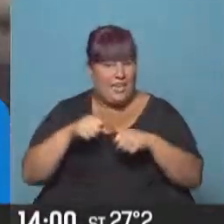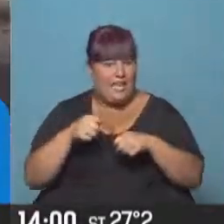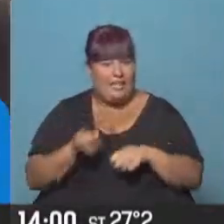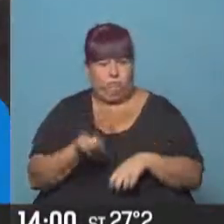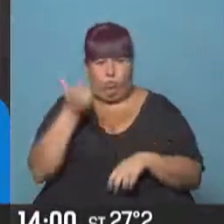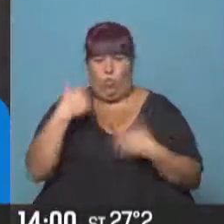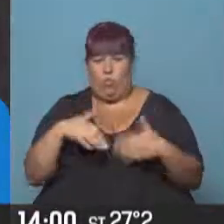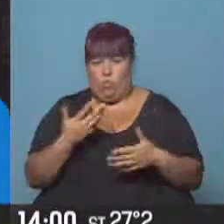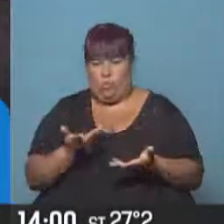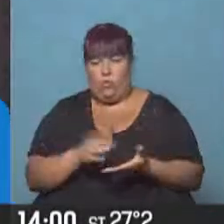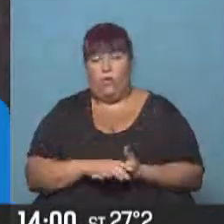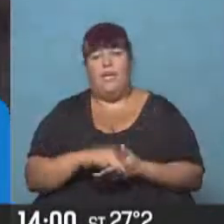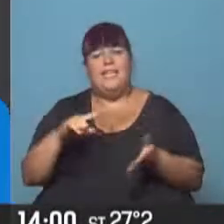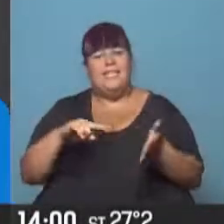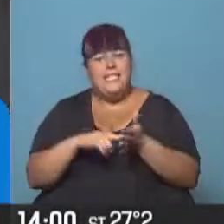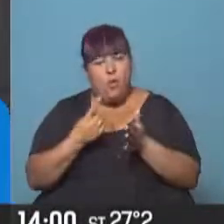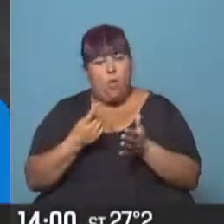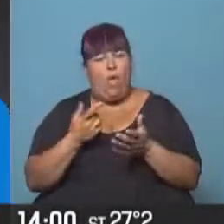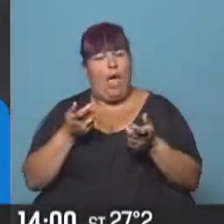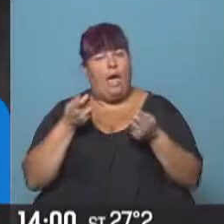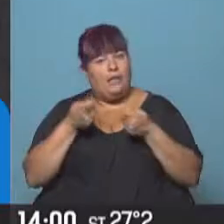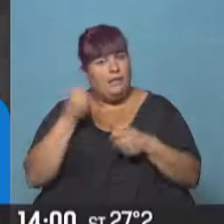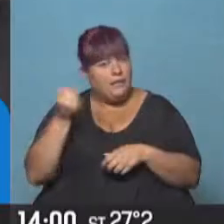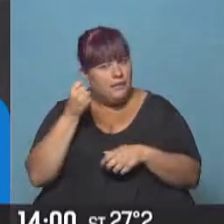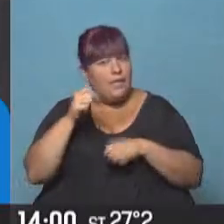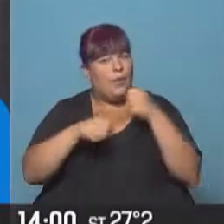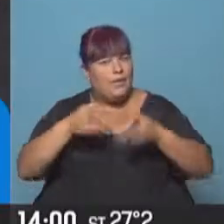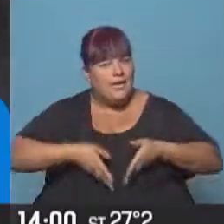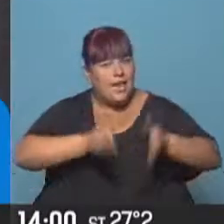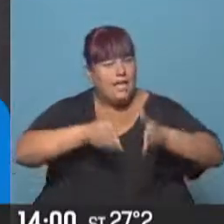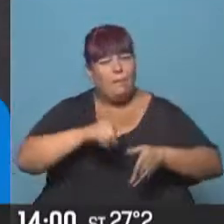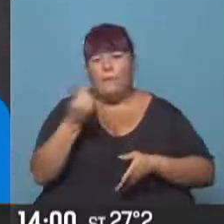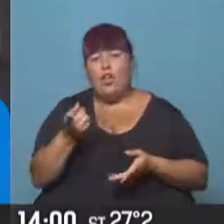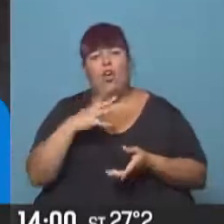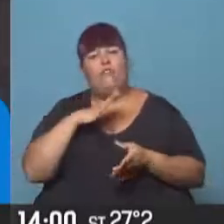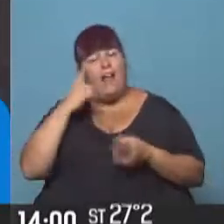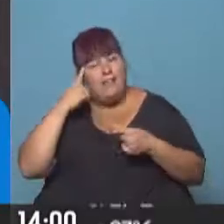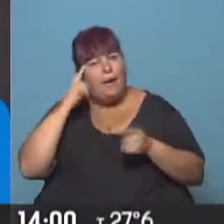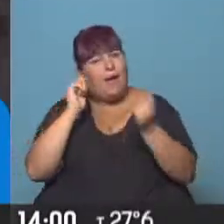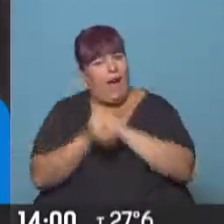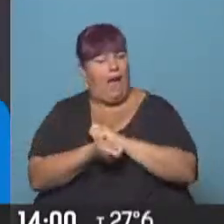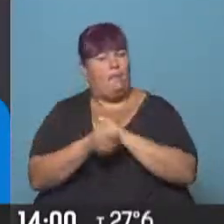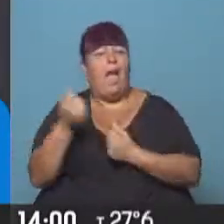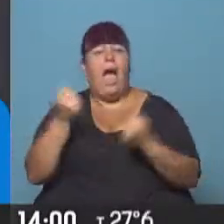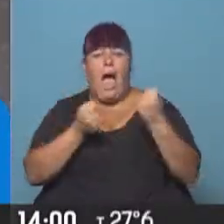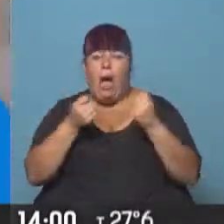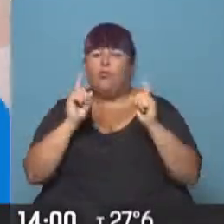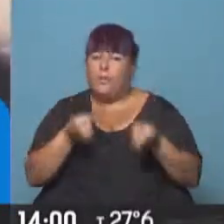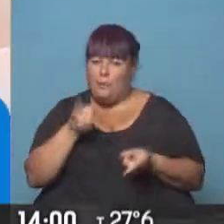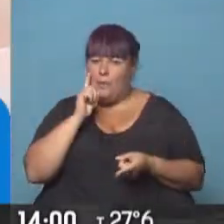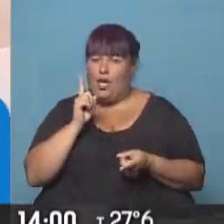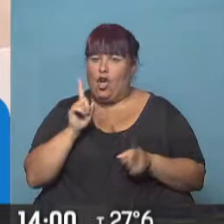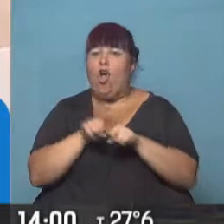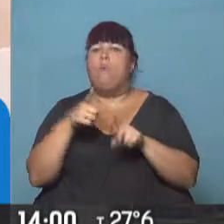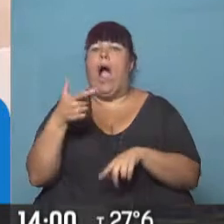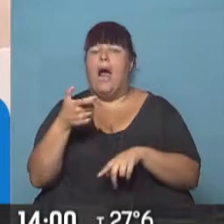poco tiempo. Una ciudad que insta y realiza bicisendas mientras no se cambia la conciencia de que un automóvil también es un arma.